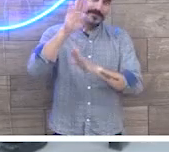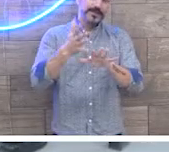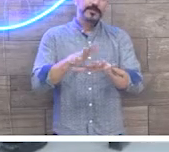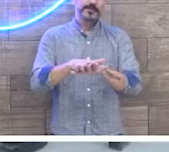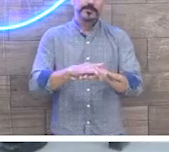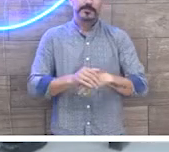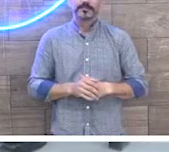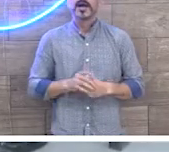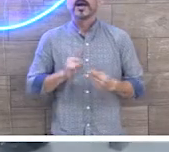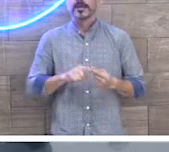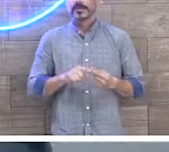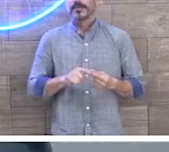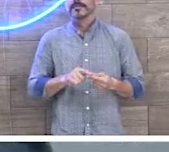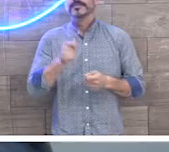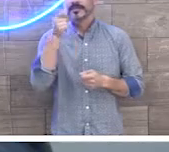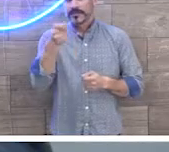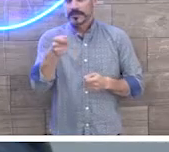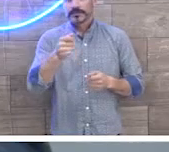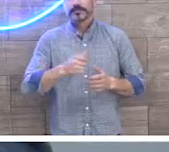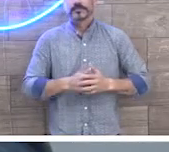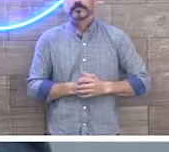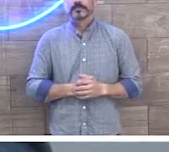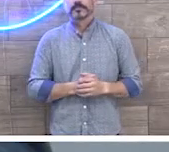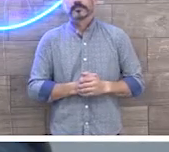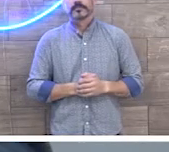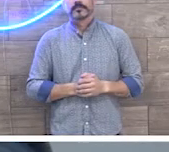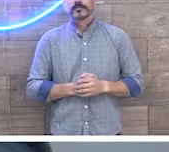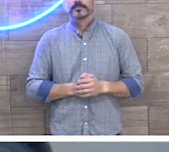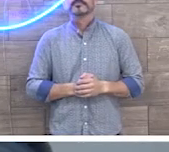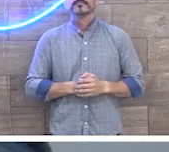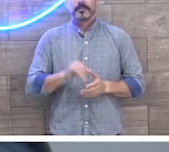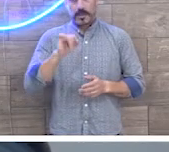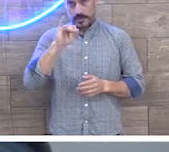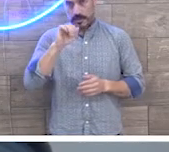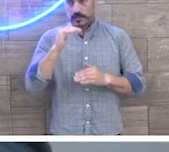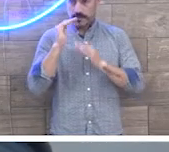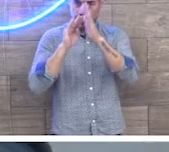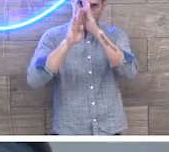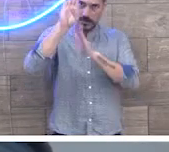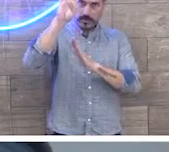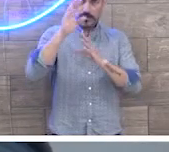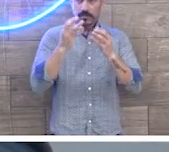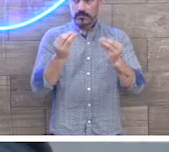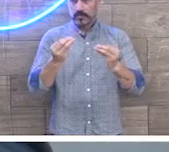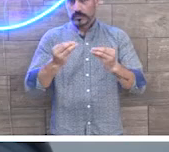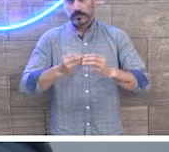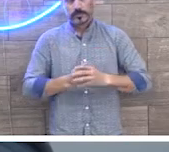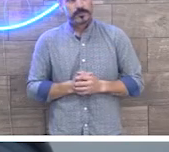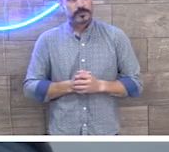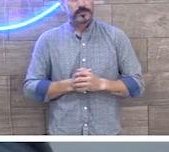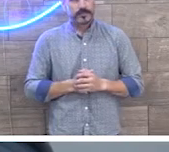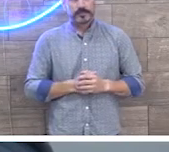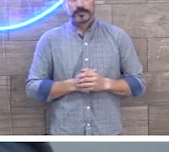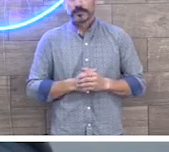inclusión? Pues sí se ha avanzado bastante. Ha habido